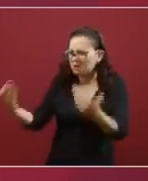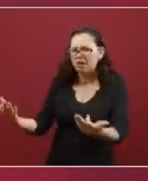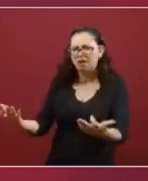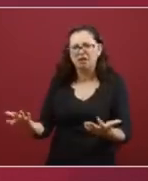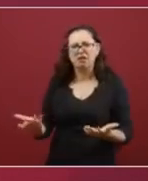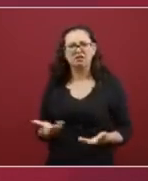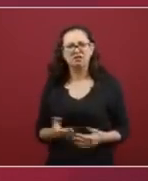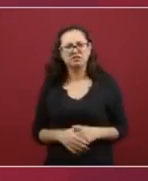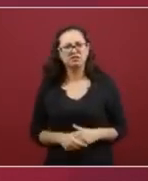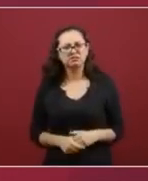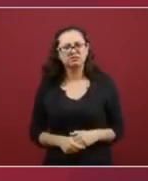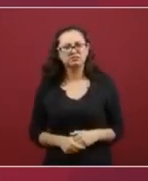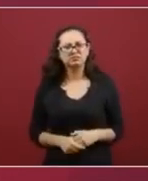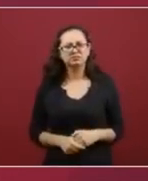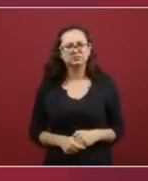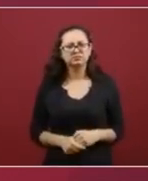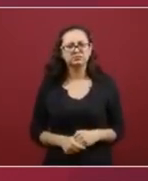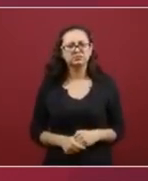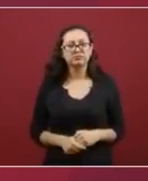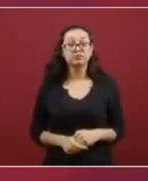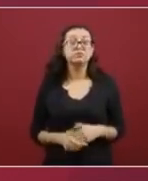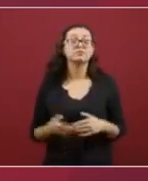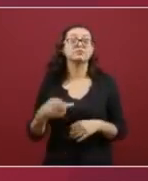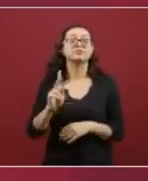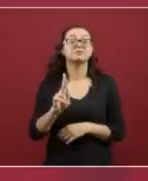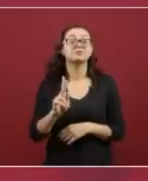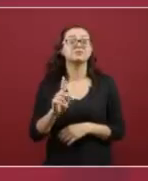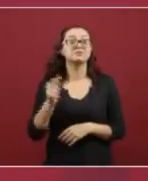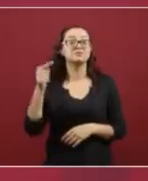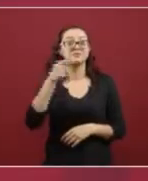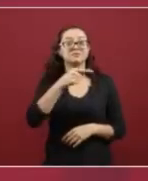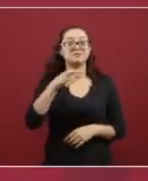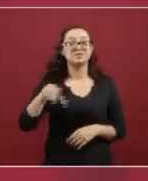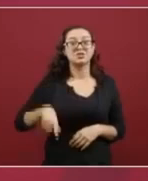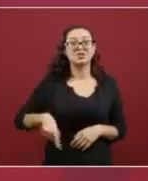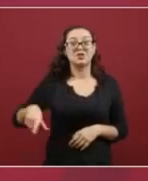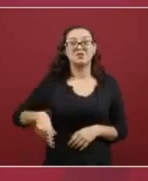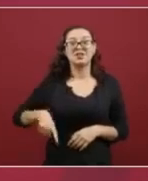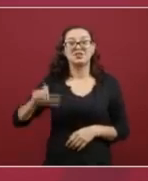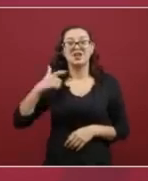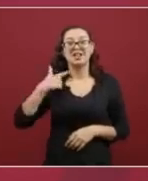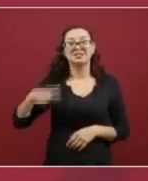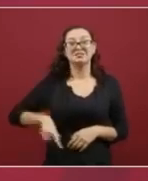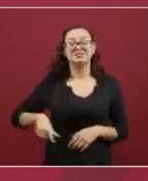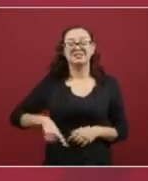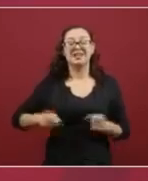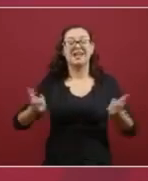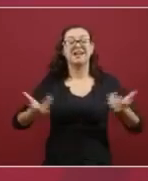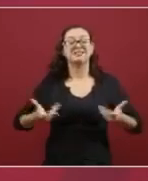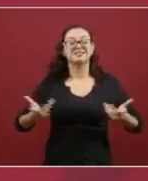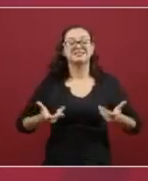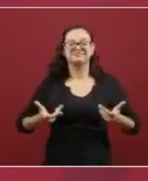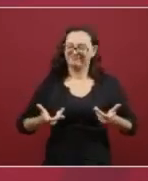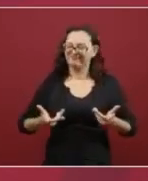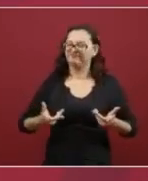pero para reprimir, para someter, para imponerse,